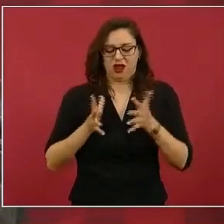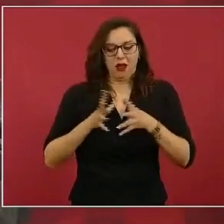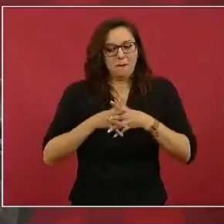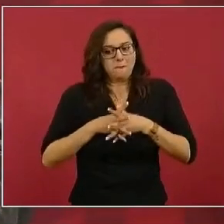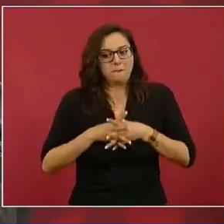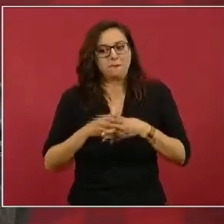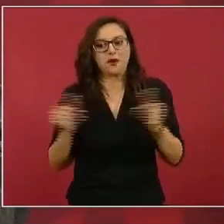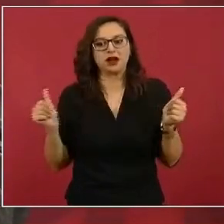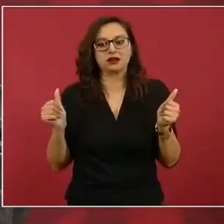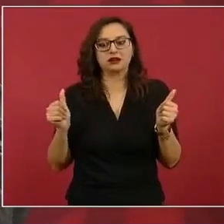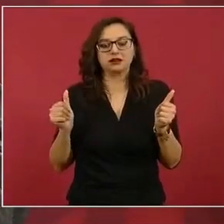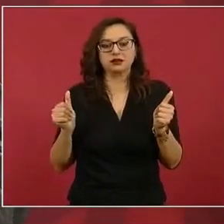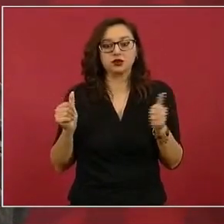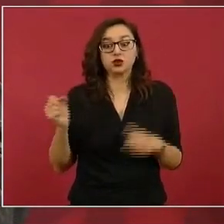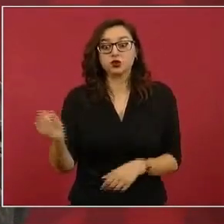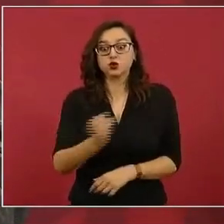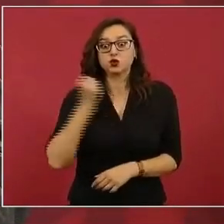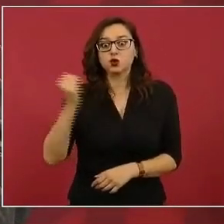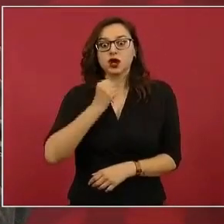y nos dejaron.